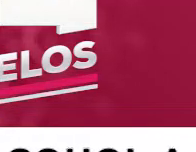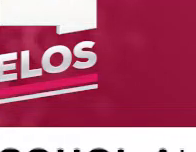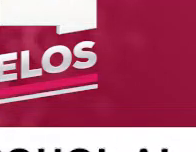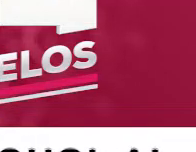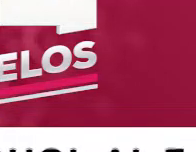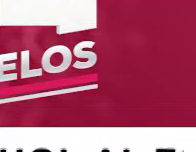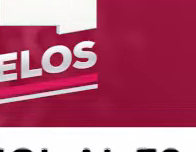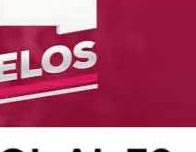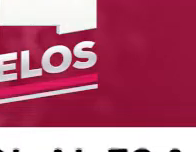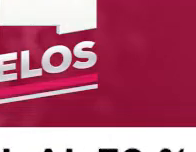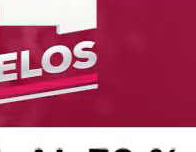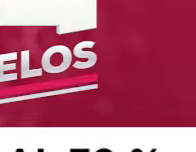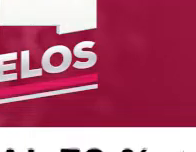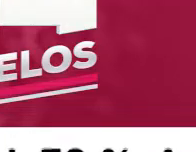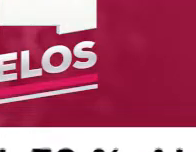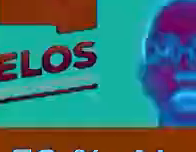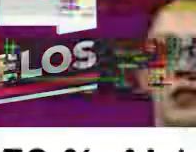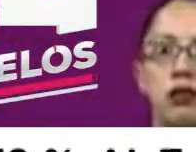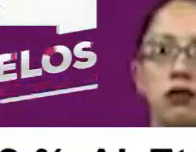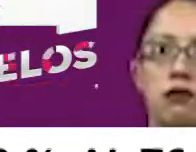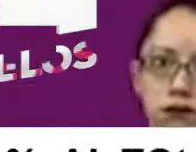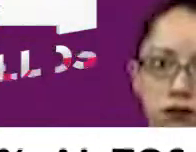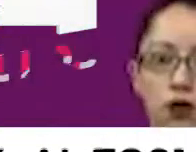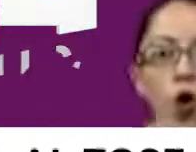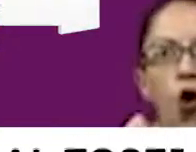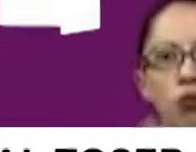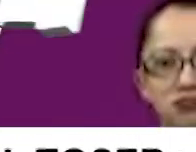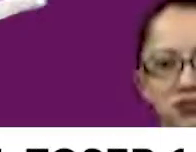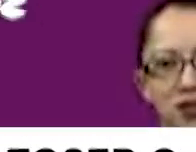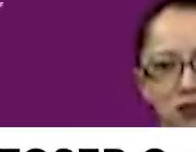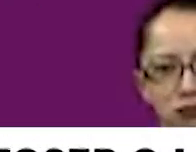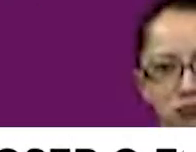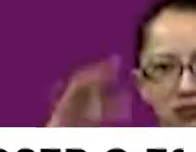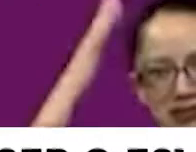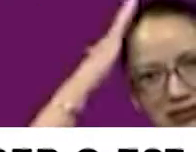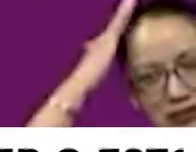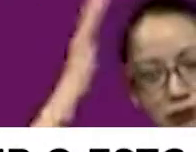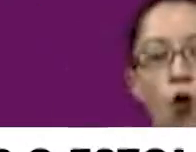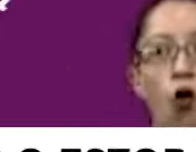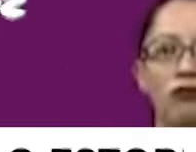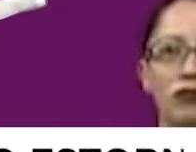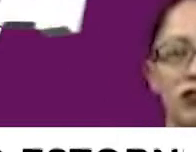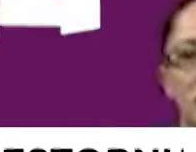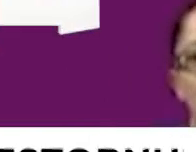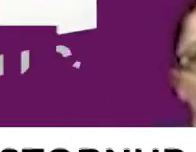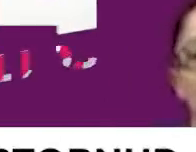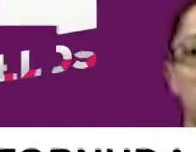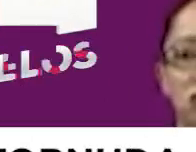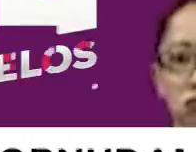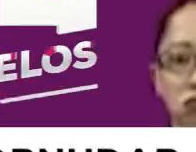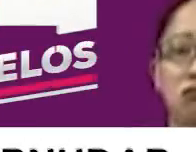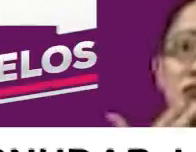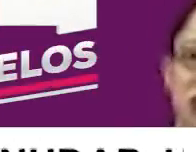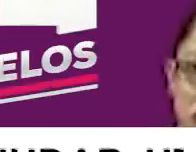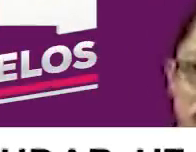sospechosos. En las últimas 24 horas, se agregan 40 casos positivos de coronavirus y 4 defunciones, dando un